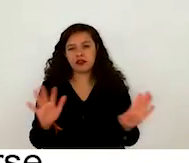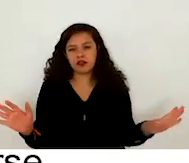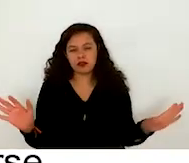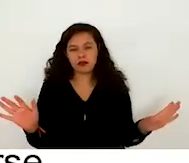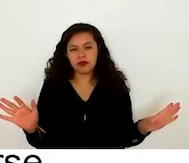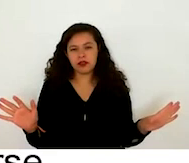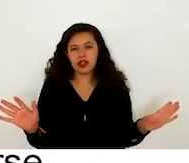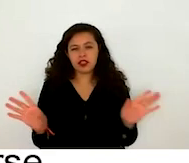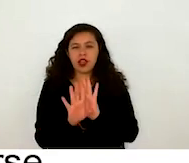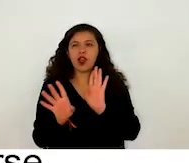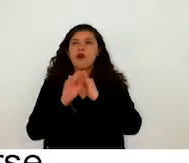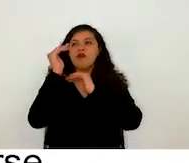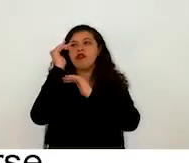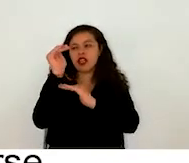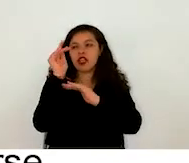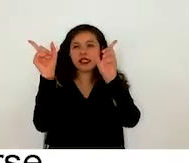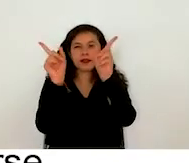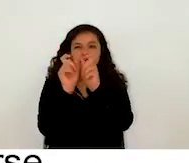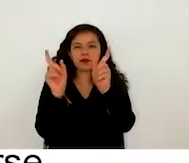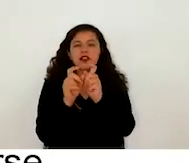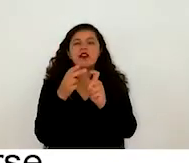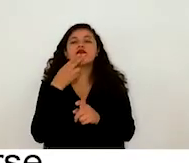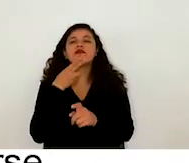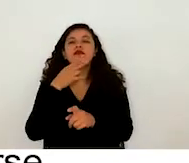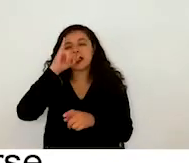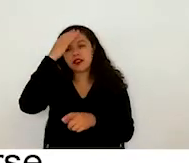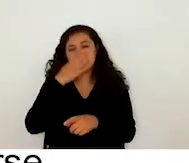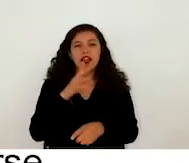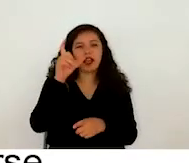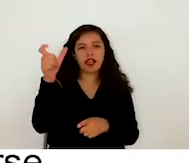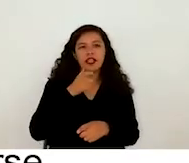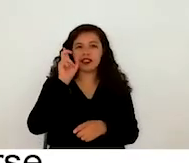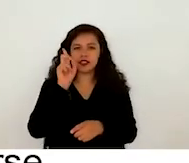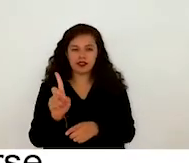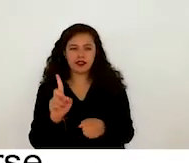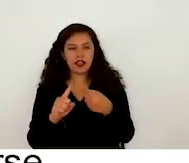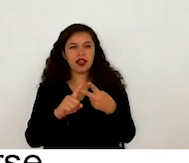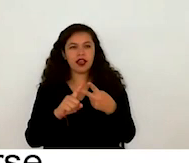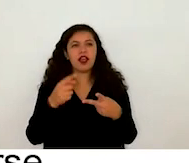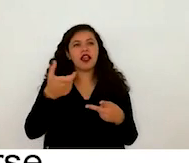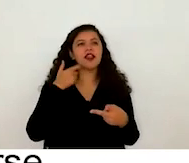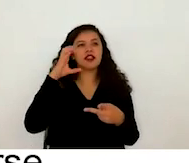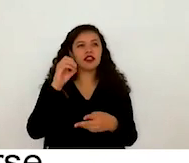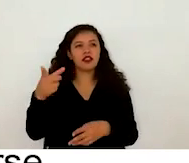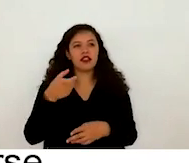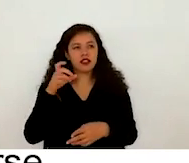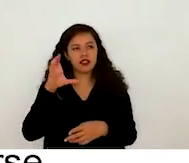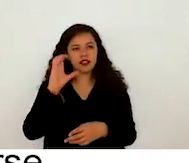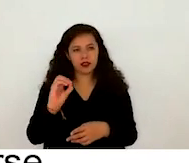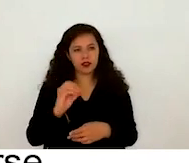jugar contada corta utilizan símbolos como x d como x o x o